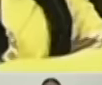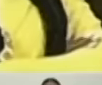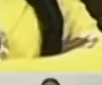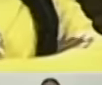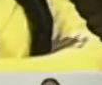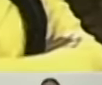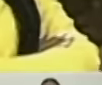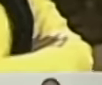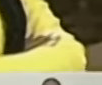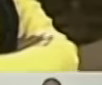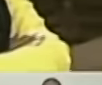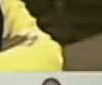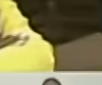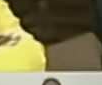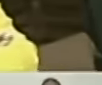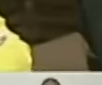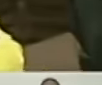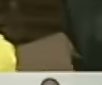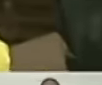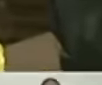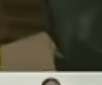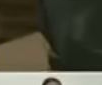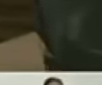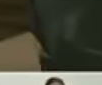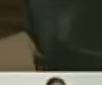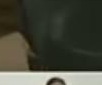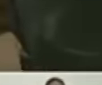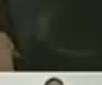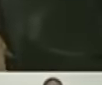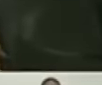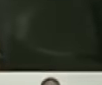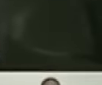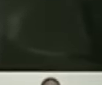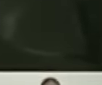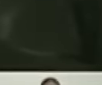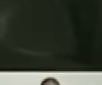Hay una cosa que llaman granjas de bots.